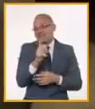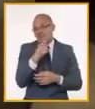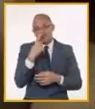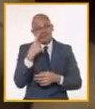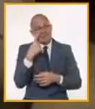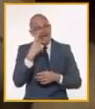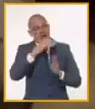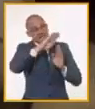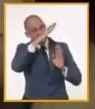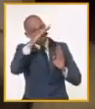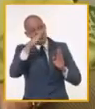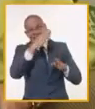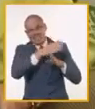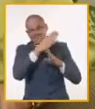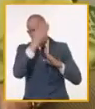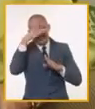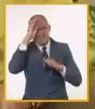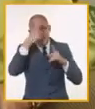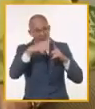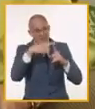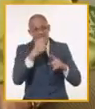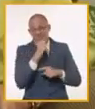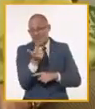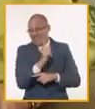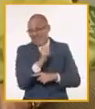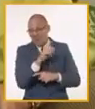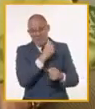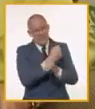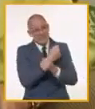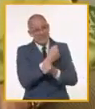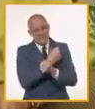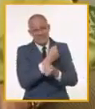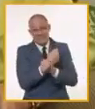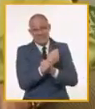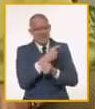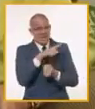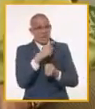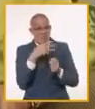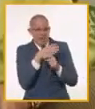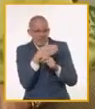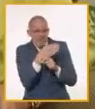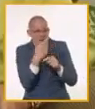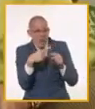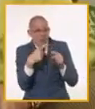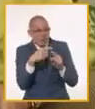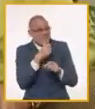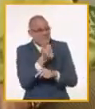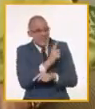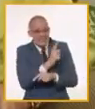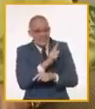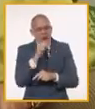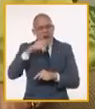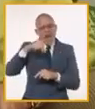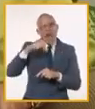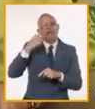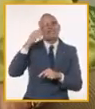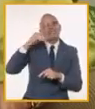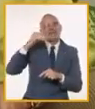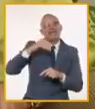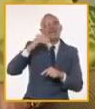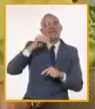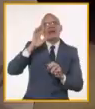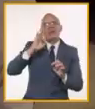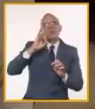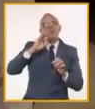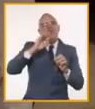que había era bohío y... Pero también era más peligroso porque de concentrarse, de estabilizarse, eran víctimas de